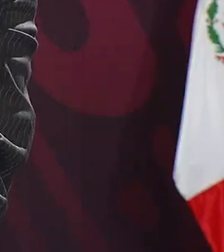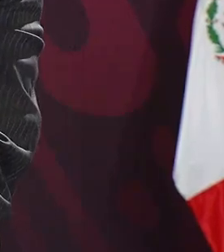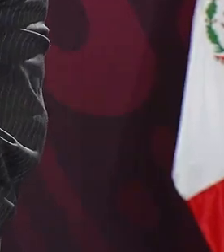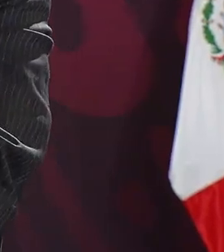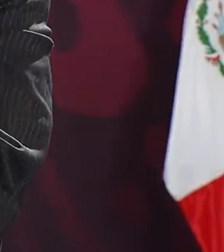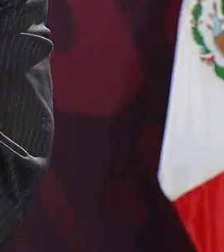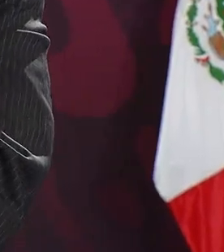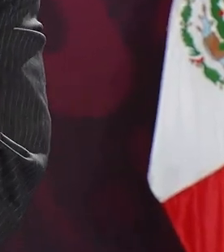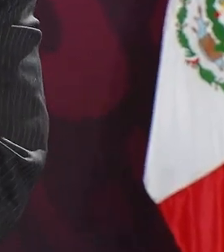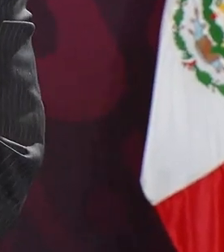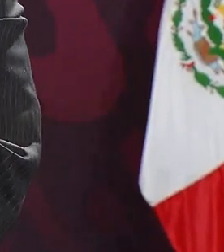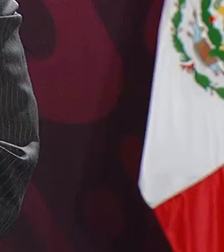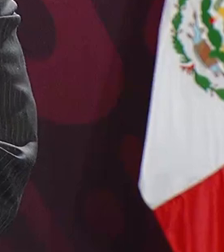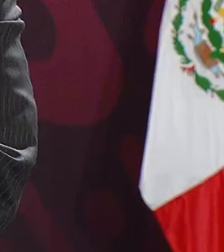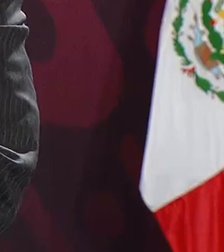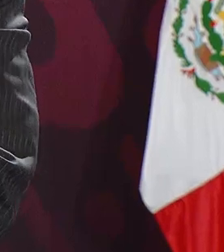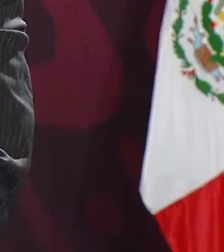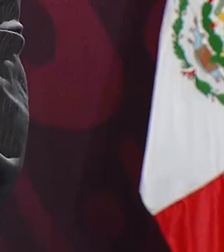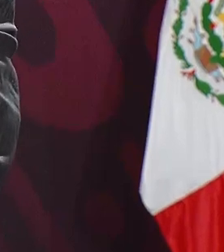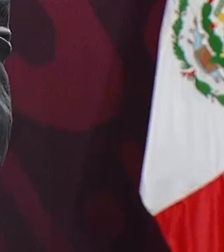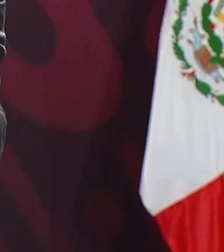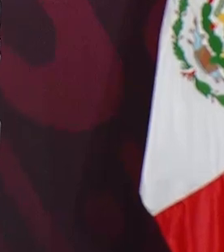o sea yo los destapé